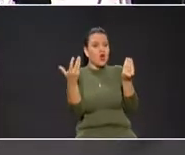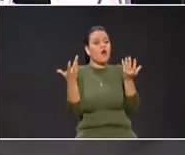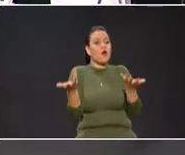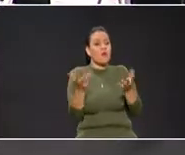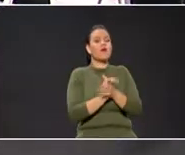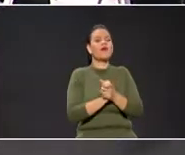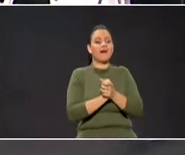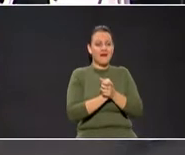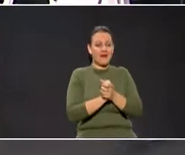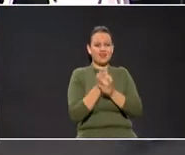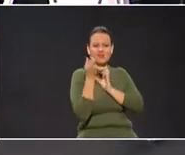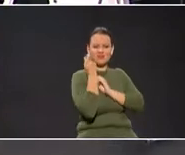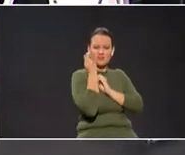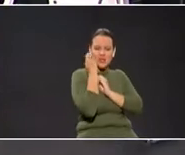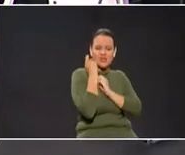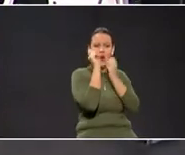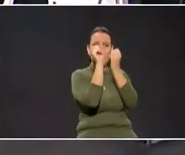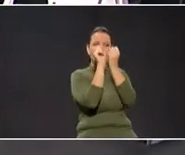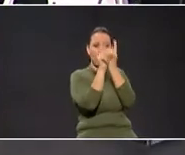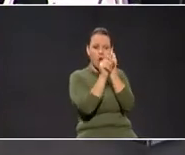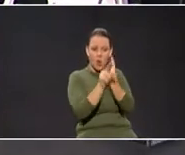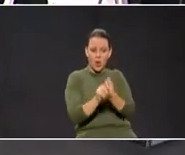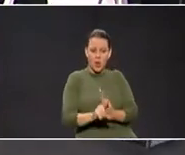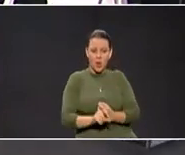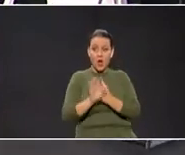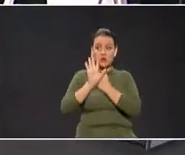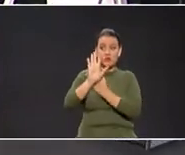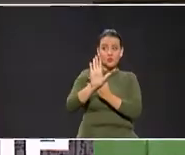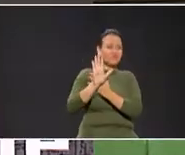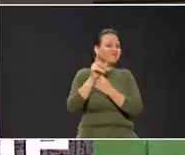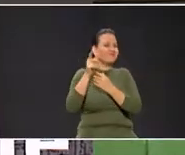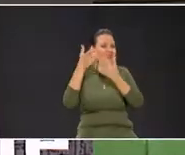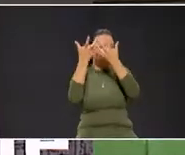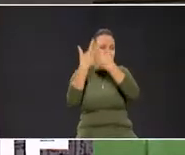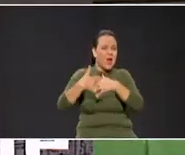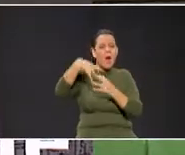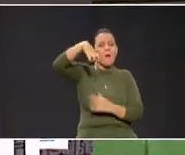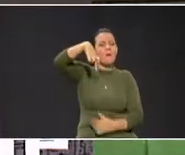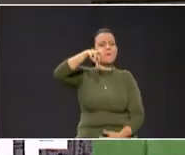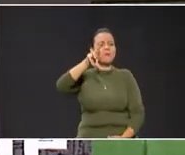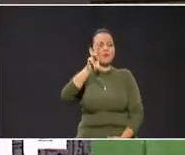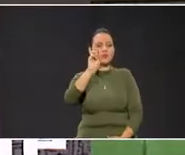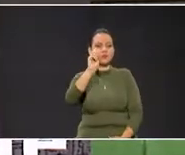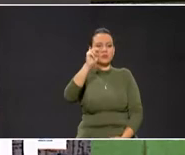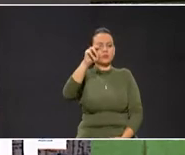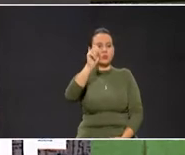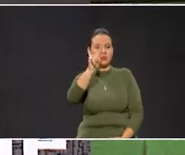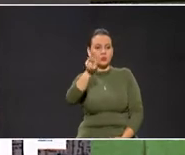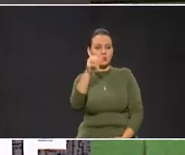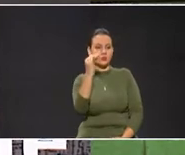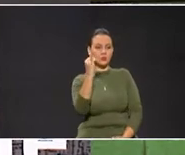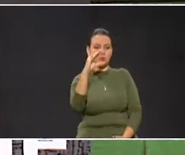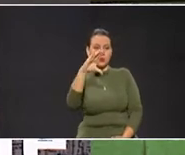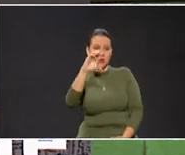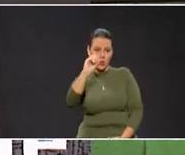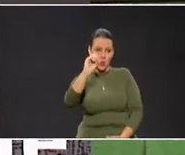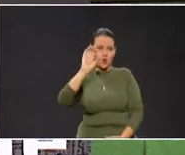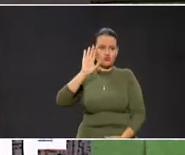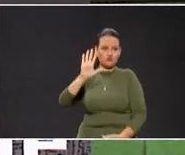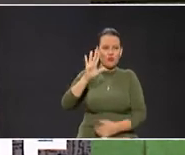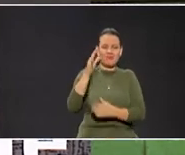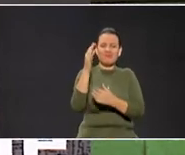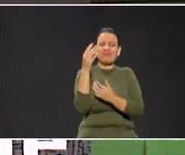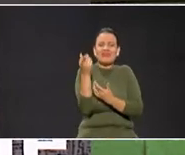más reciente realizada por la empresa pronósticos y revelada entre algunos otros medios 13 noticias y esta